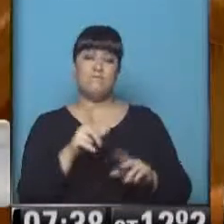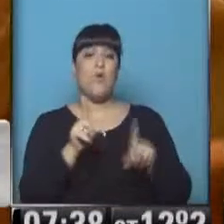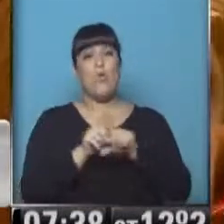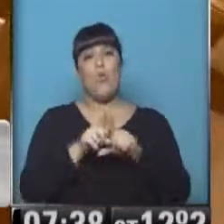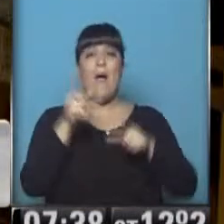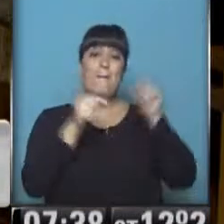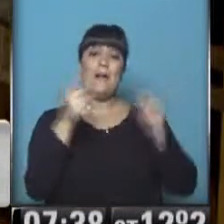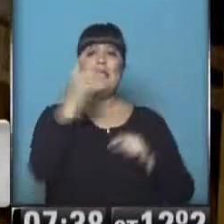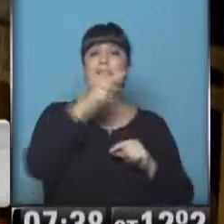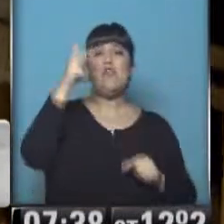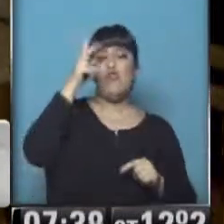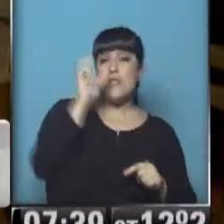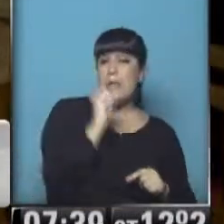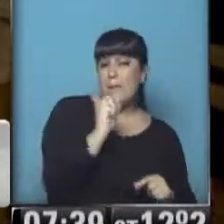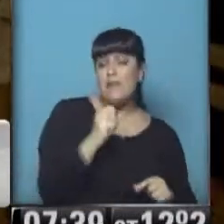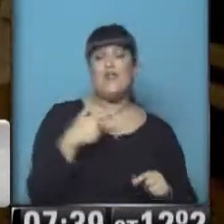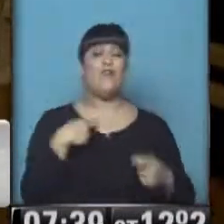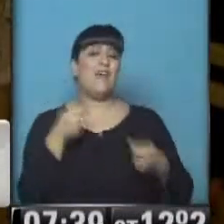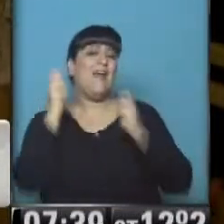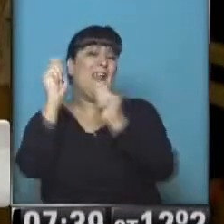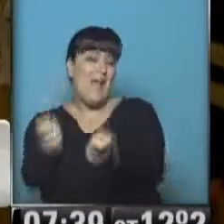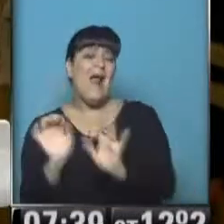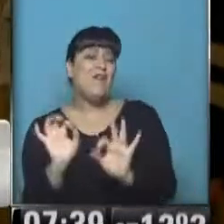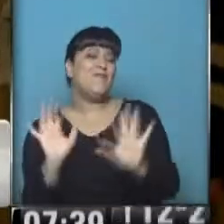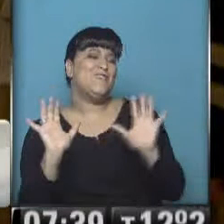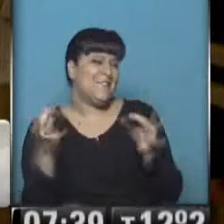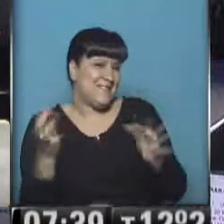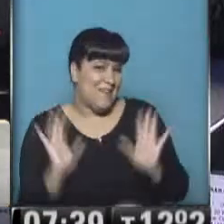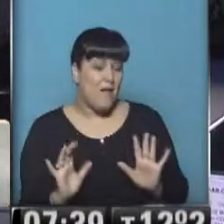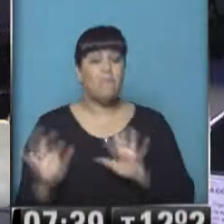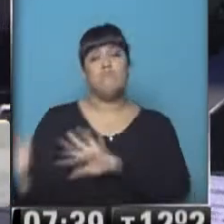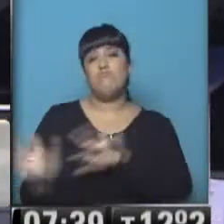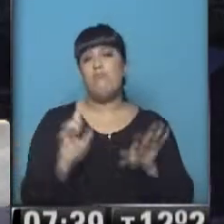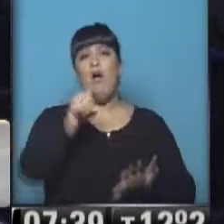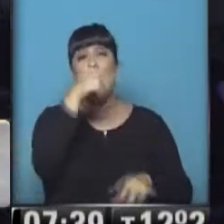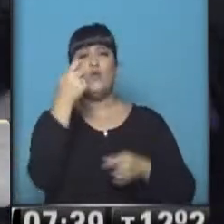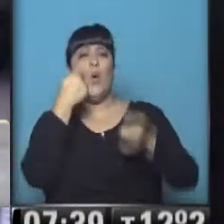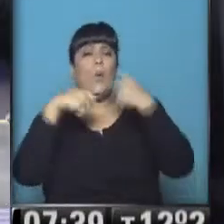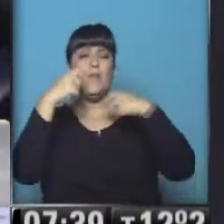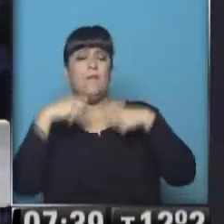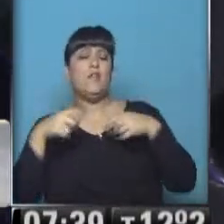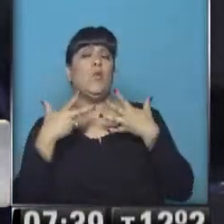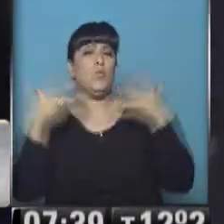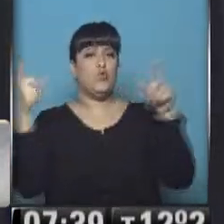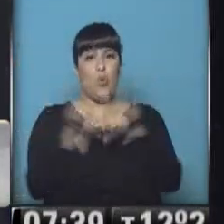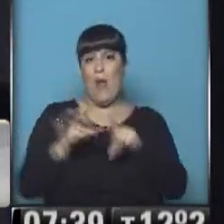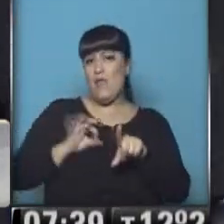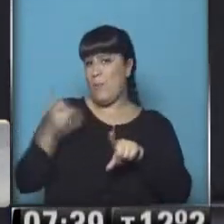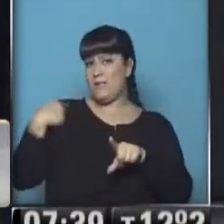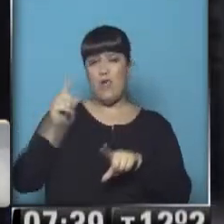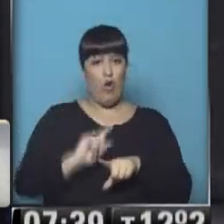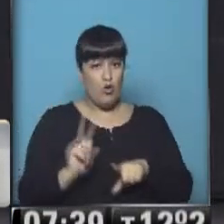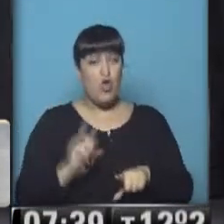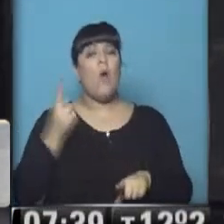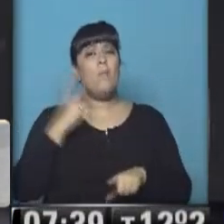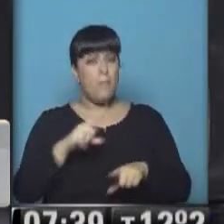de 180 pesos ya uno quedaba bien con la mamá. Hay otros rubros que no se vendió tanto como el año pasado, pero en términos generales hubo un